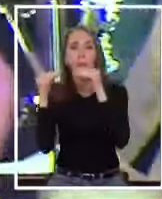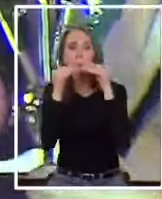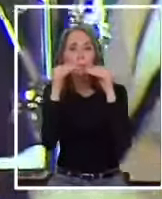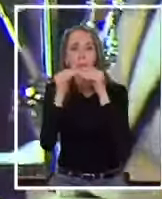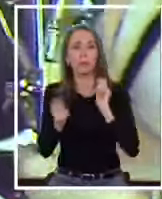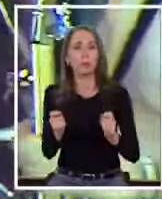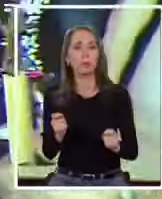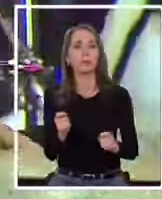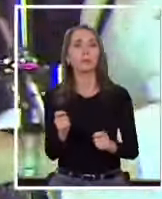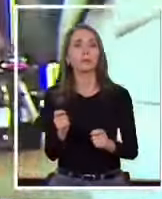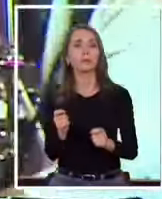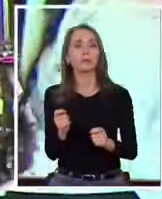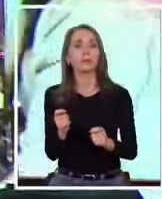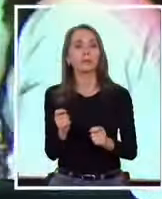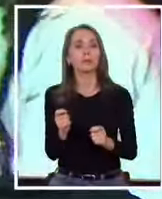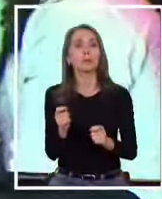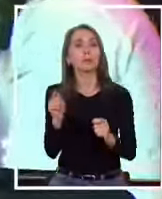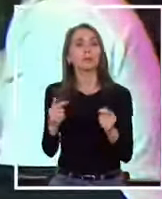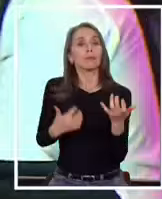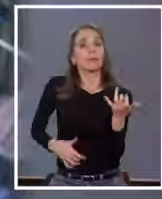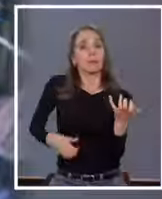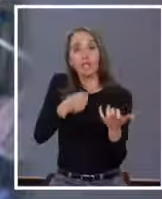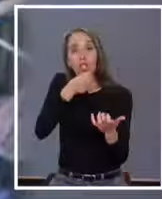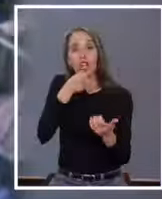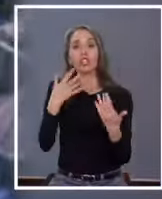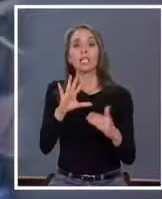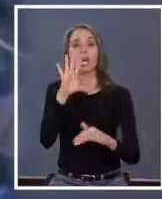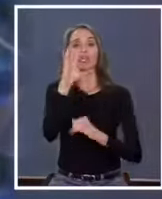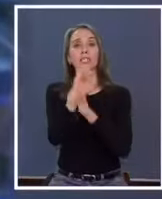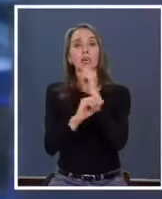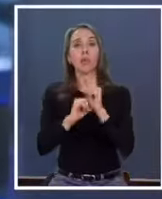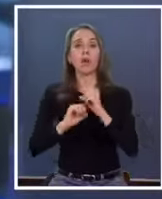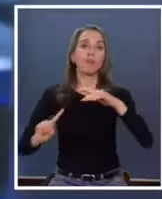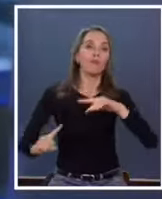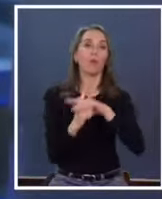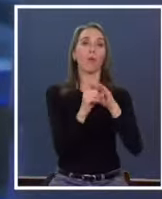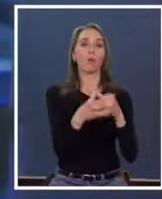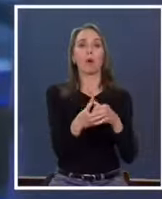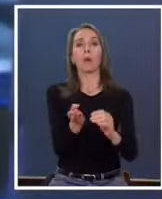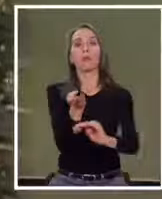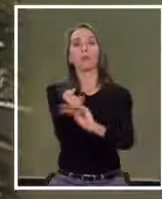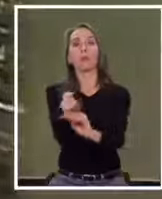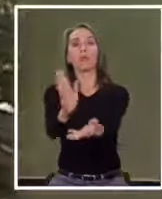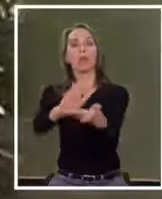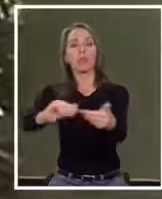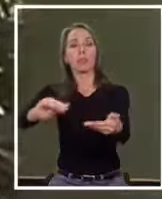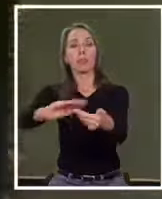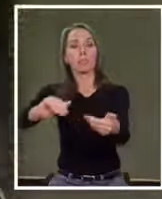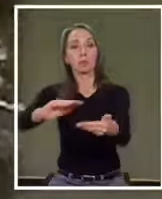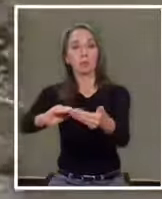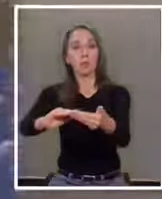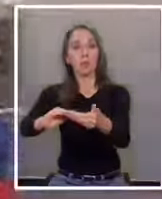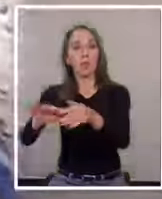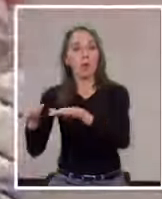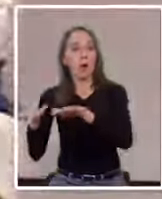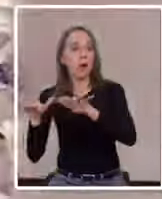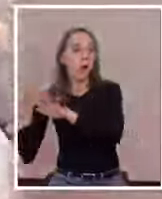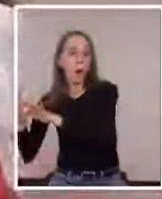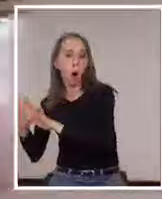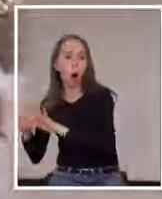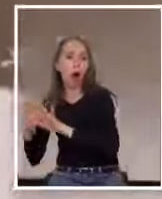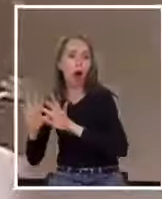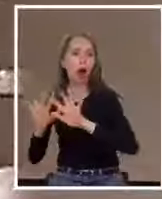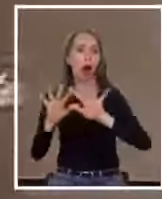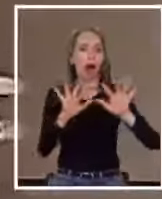Con la estatura, además, como tras el concierto por sus 50 años de vida, de pedir disculpas, cuando lo que atraen es un mar humano que no